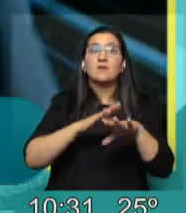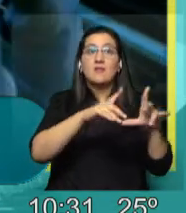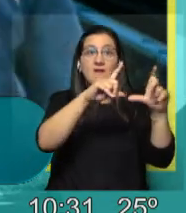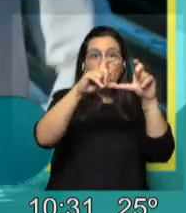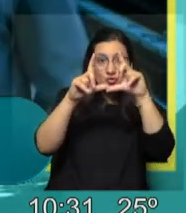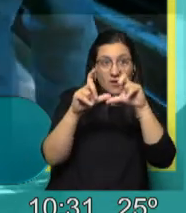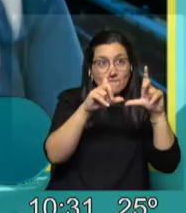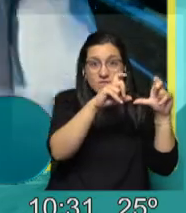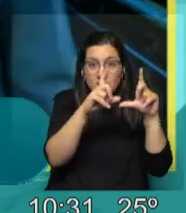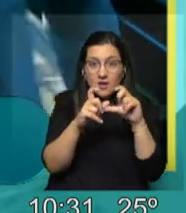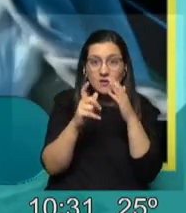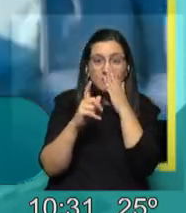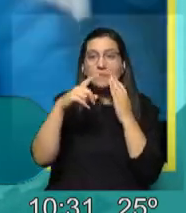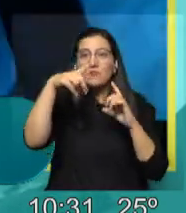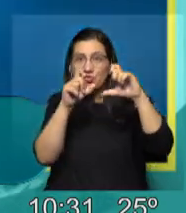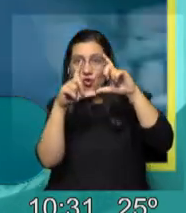es un tipo bastante...